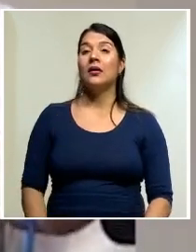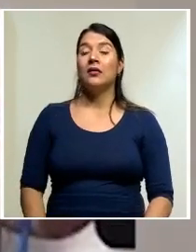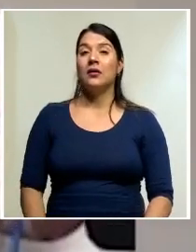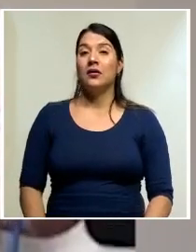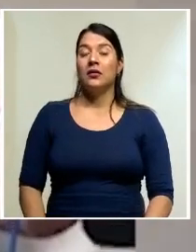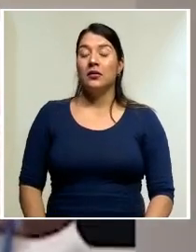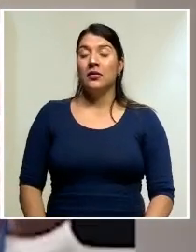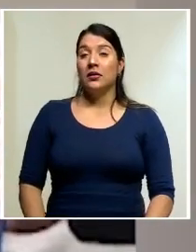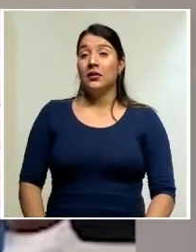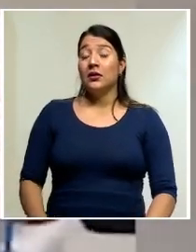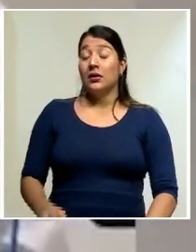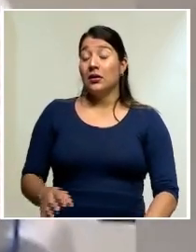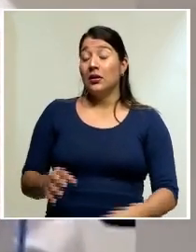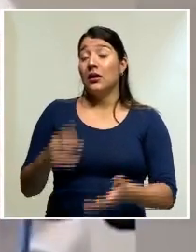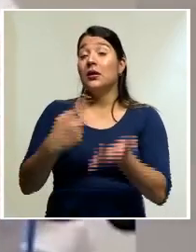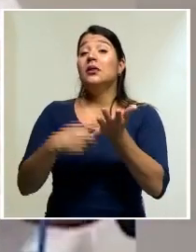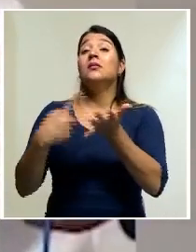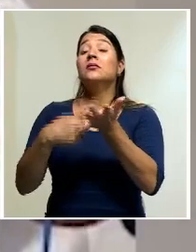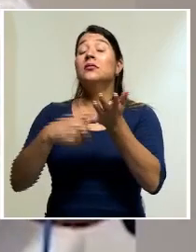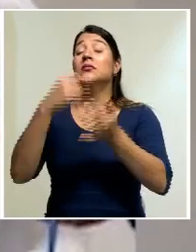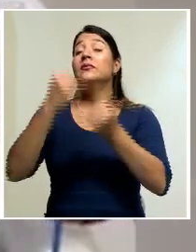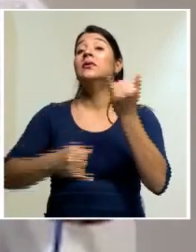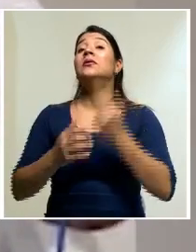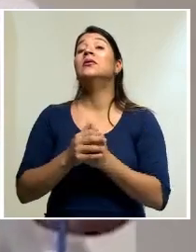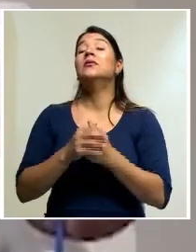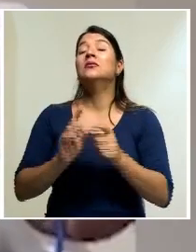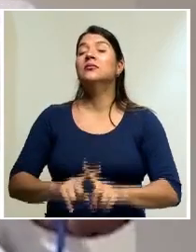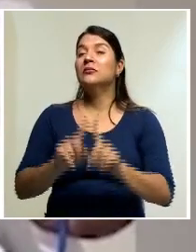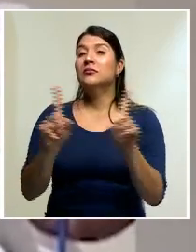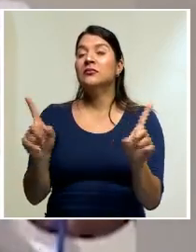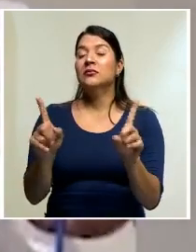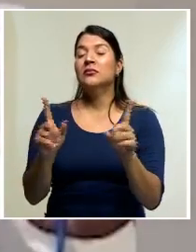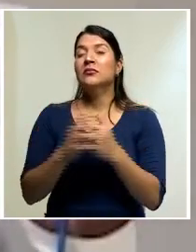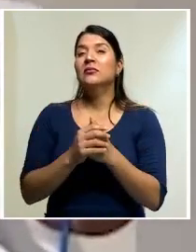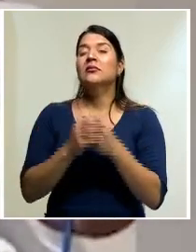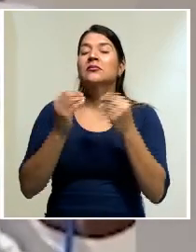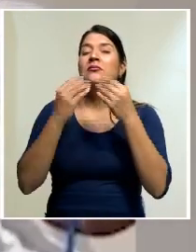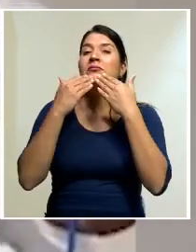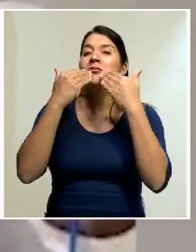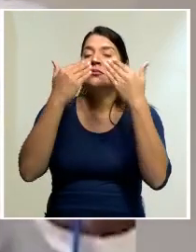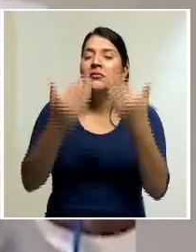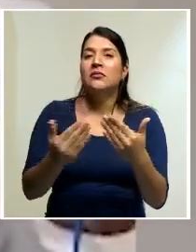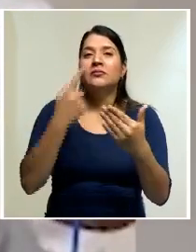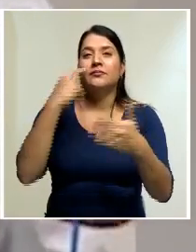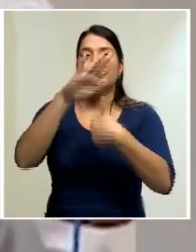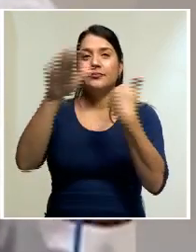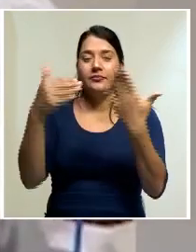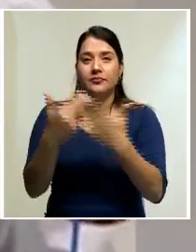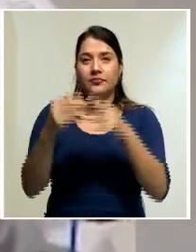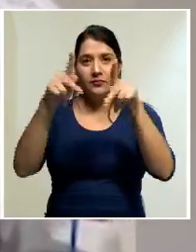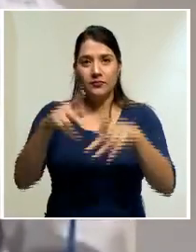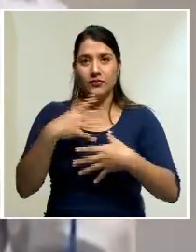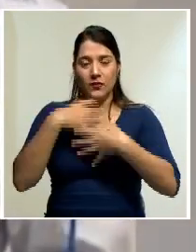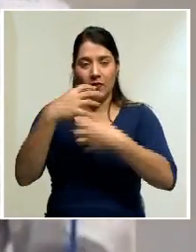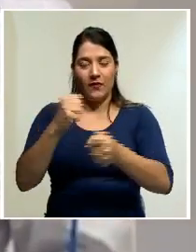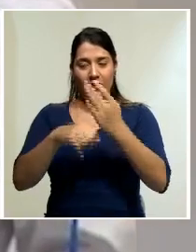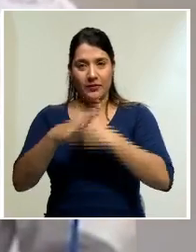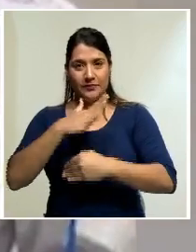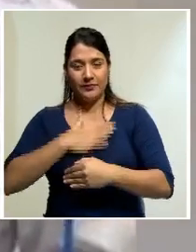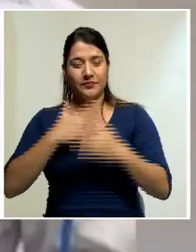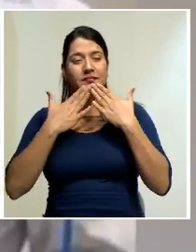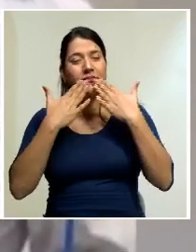del escrutinio final, pero de nuevo, gracias a todos los que confiaron en mí, al